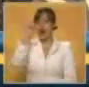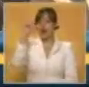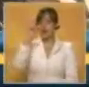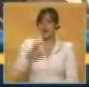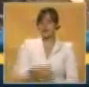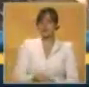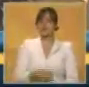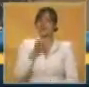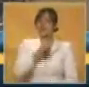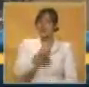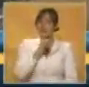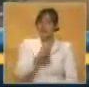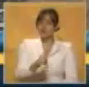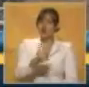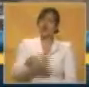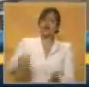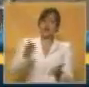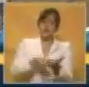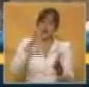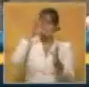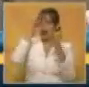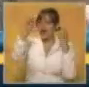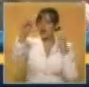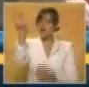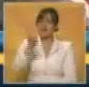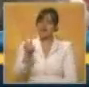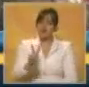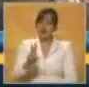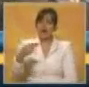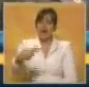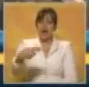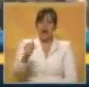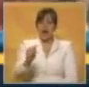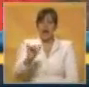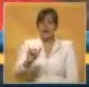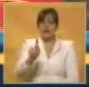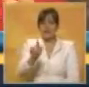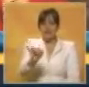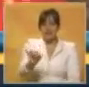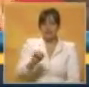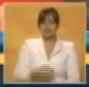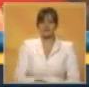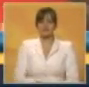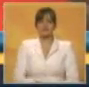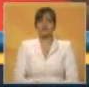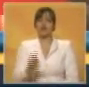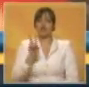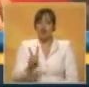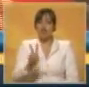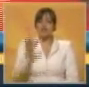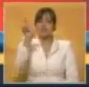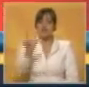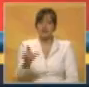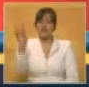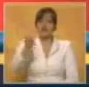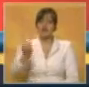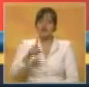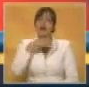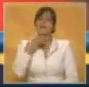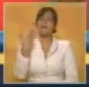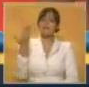La información la confirmó el embajador de Venezuela en Haití, Pedro Canino. Dos venezolanos perdieron la